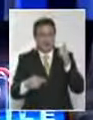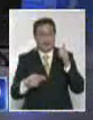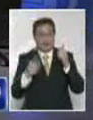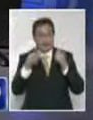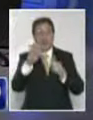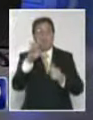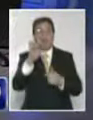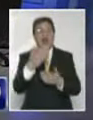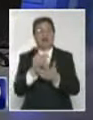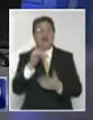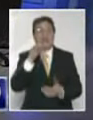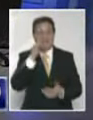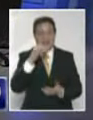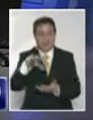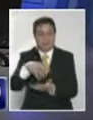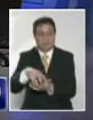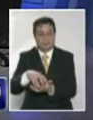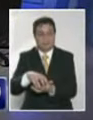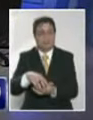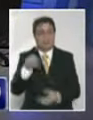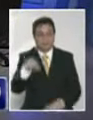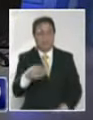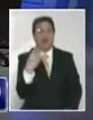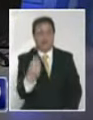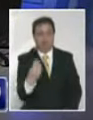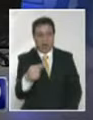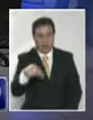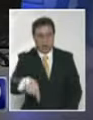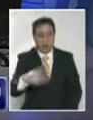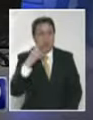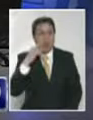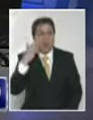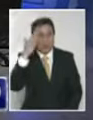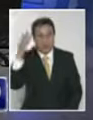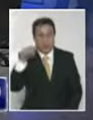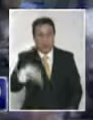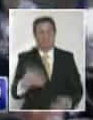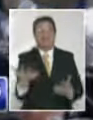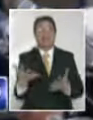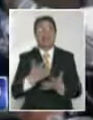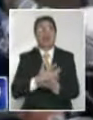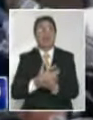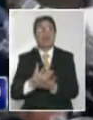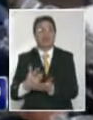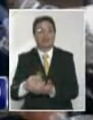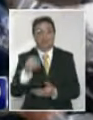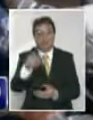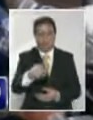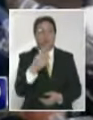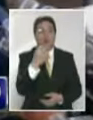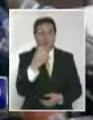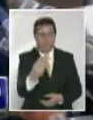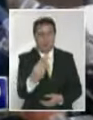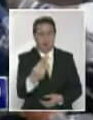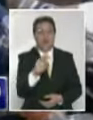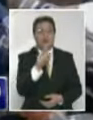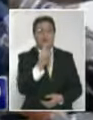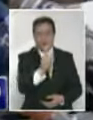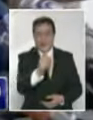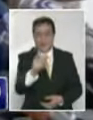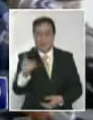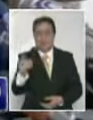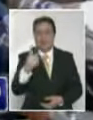Oye, es bueno lo que está ocurriendo hoy día, de que se conozca lo que ocurrió. Yo creo que es bueno que gente, ¿cierto?, que